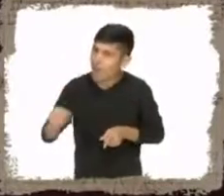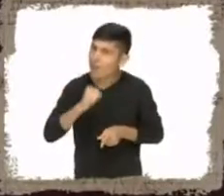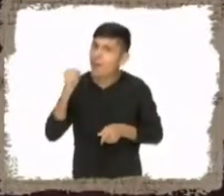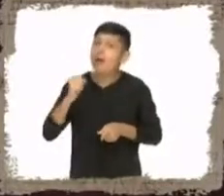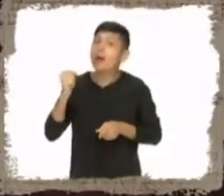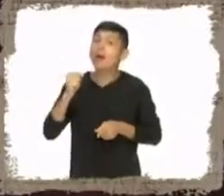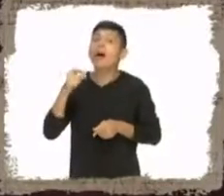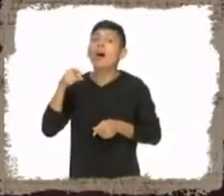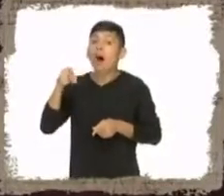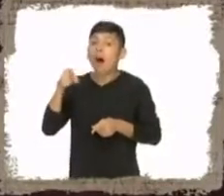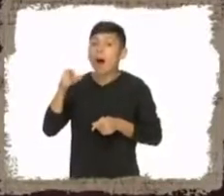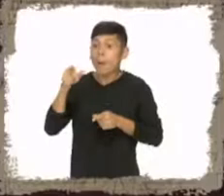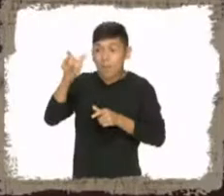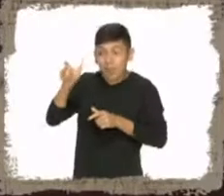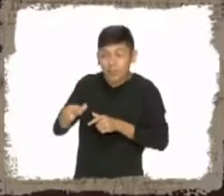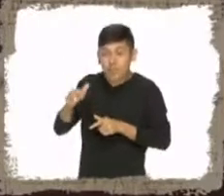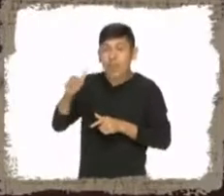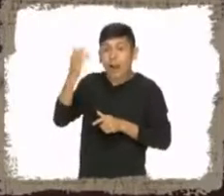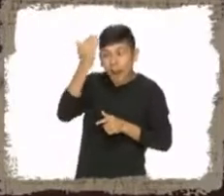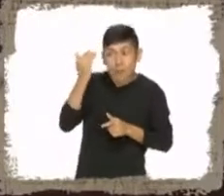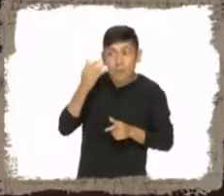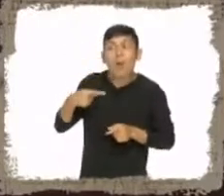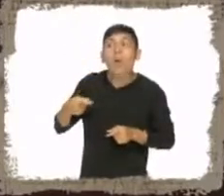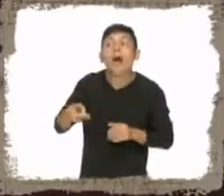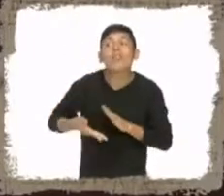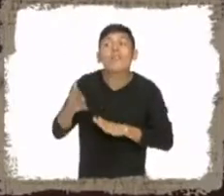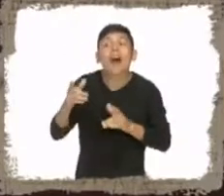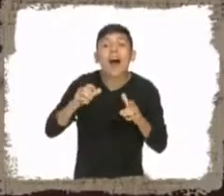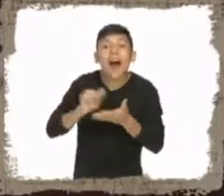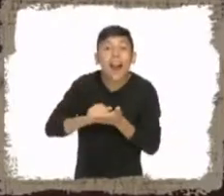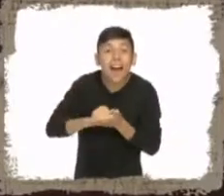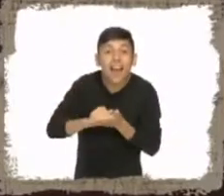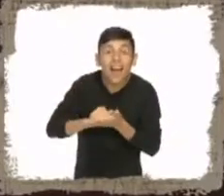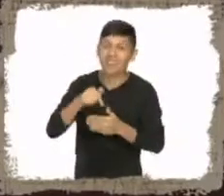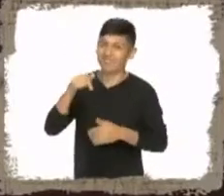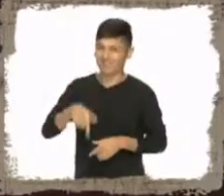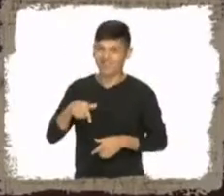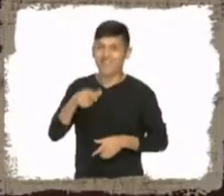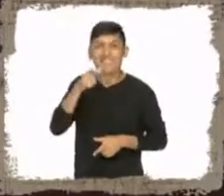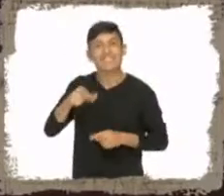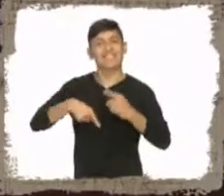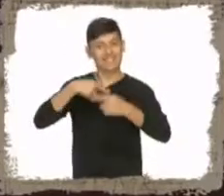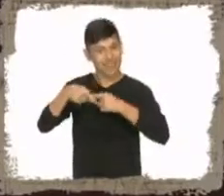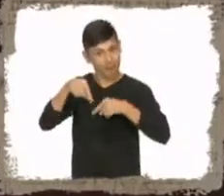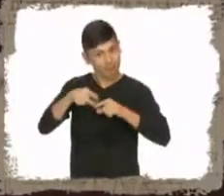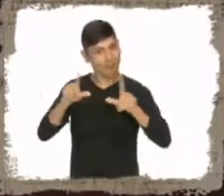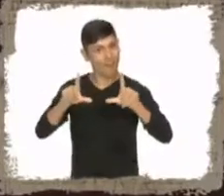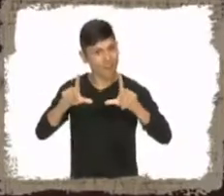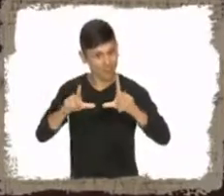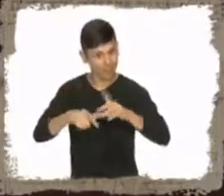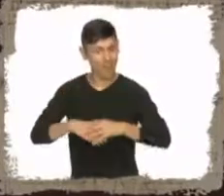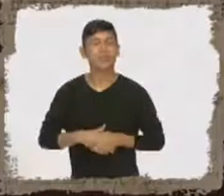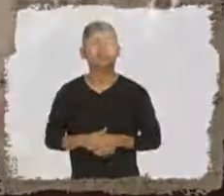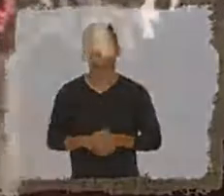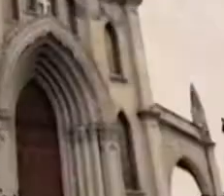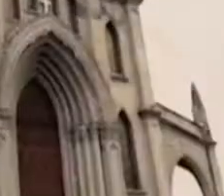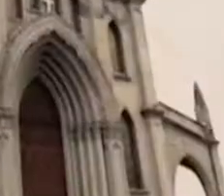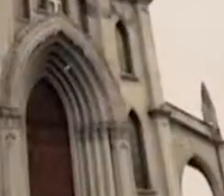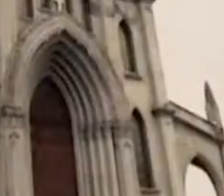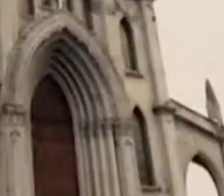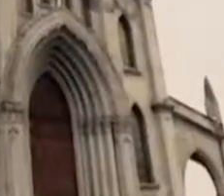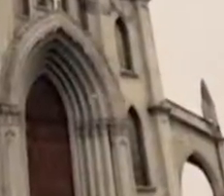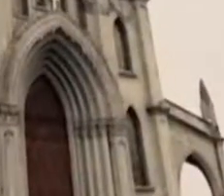importante, ¿cuándo va a lavar los platos, Camila? La respuesta a continuación.